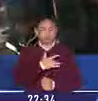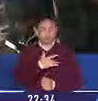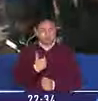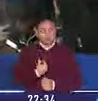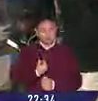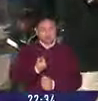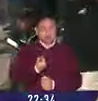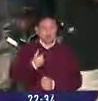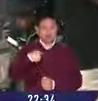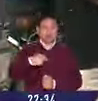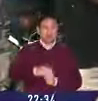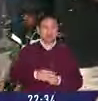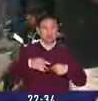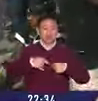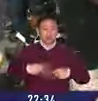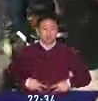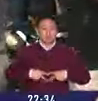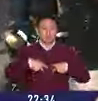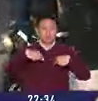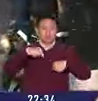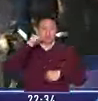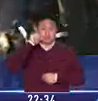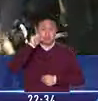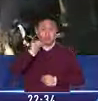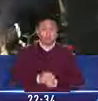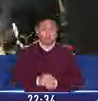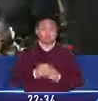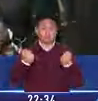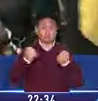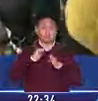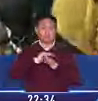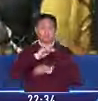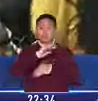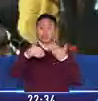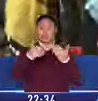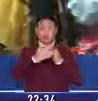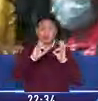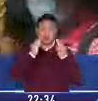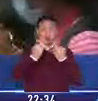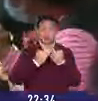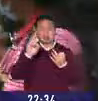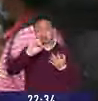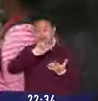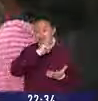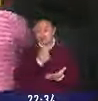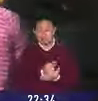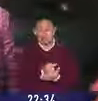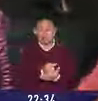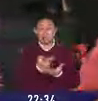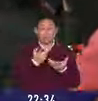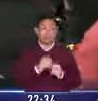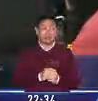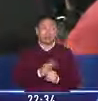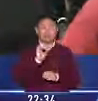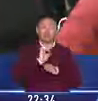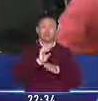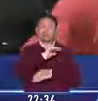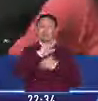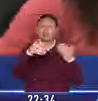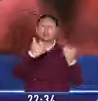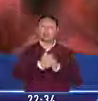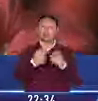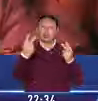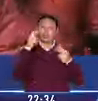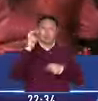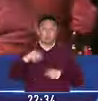le digo, de ser amaguañense. Y son fiestas que invitan a toda la familia. Así es, toda la familia y también a todo el Ecuador, a todos los